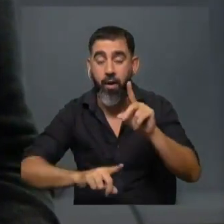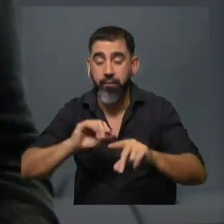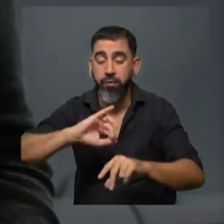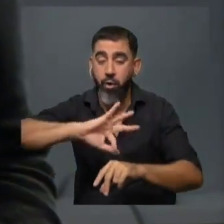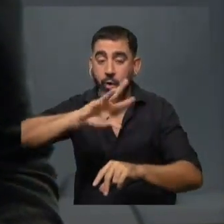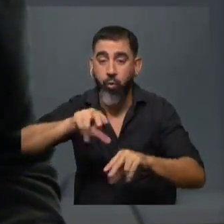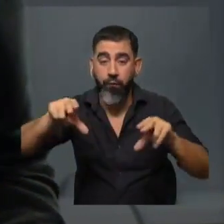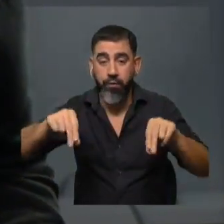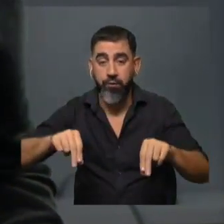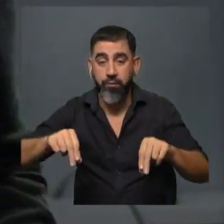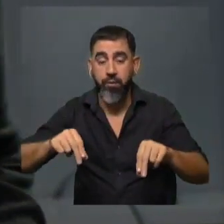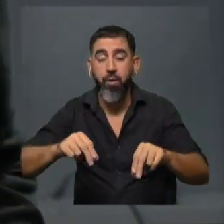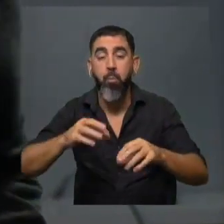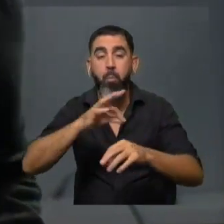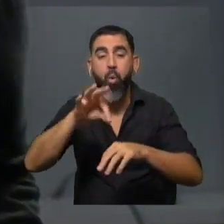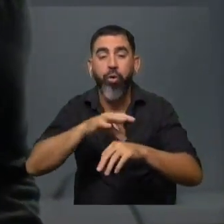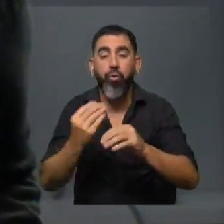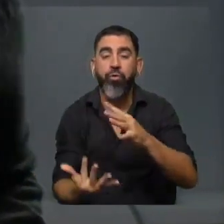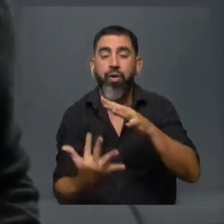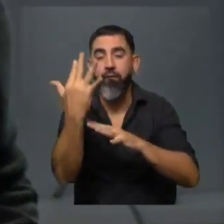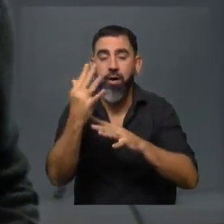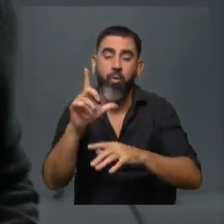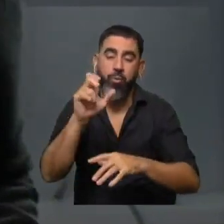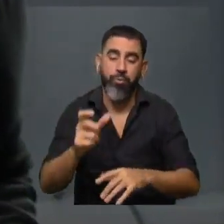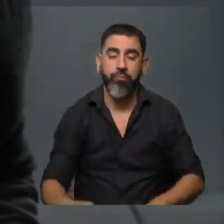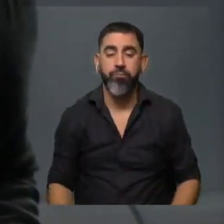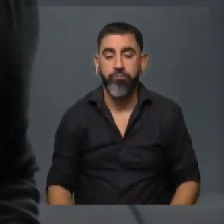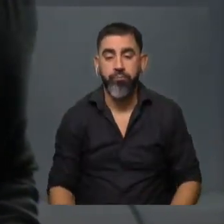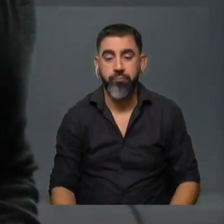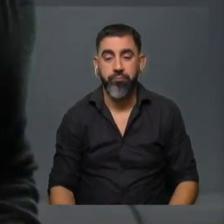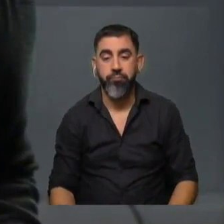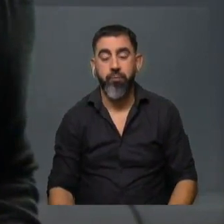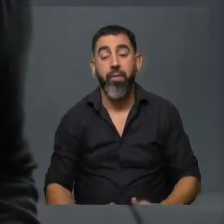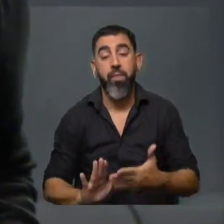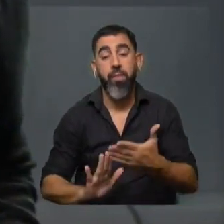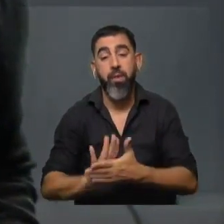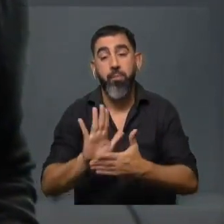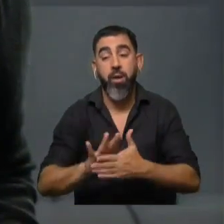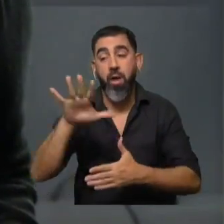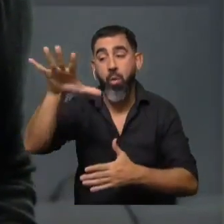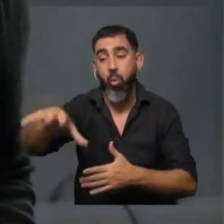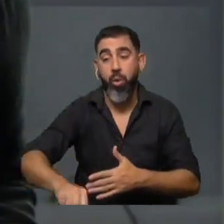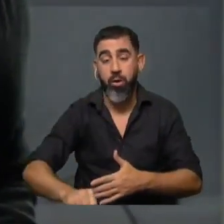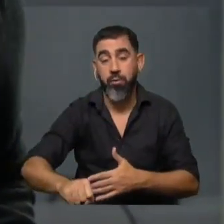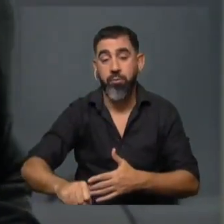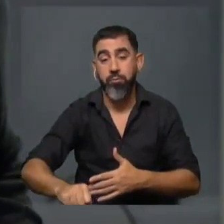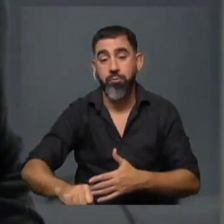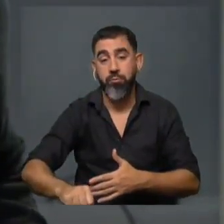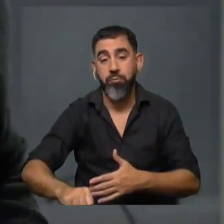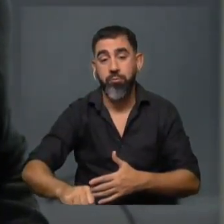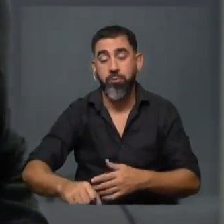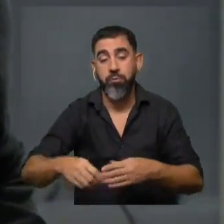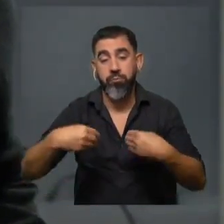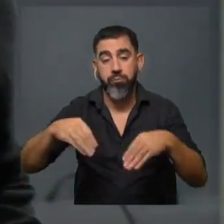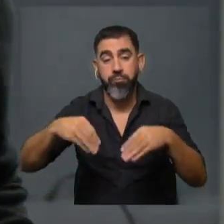cosas, los insectos se pueden escapar por los agujeritos del ventilador. Y bueno, a la mañana siguiente hay que ir a retirarla, o sea, se sacude